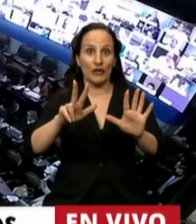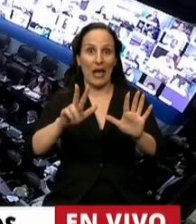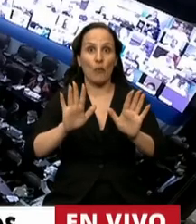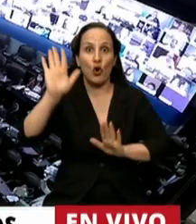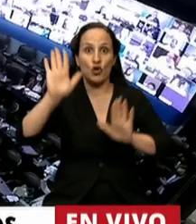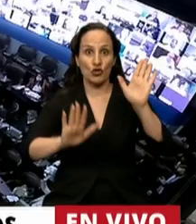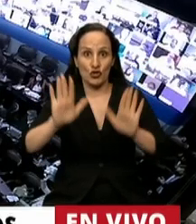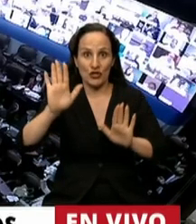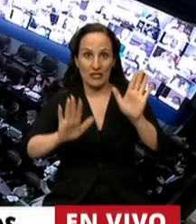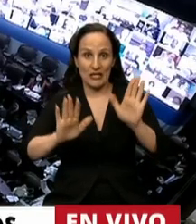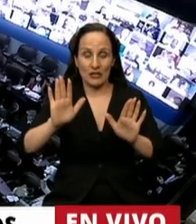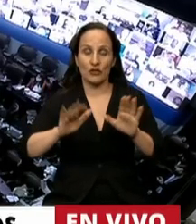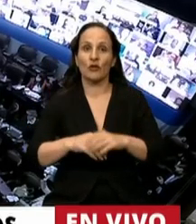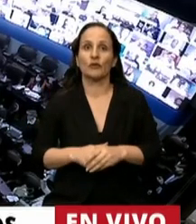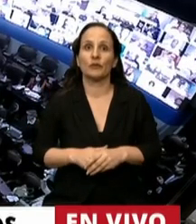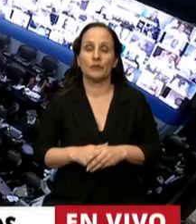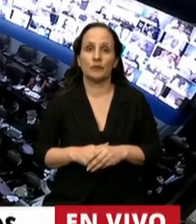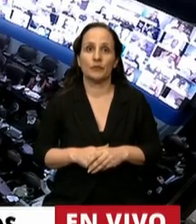voto.